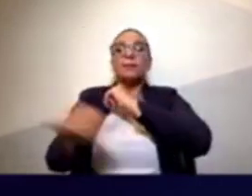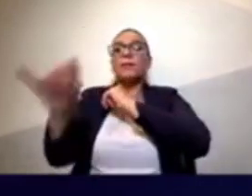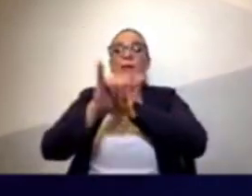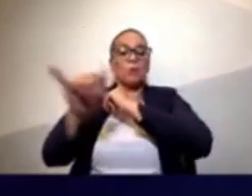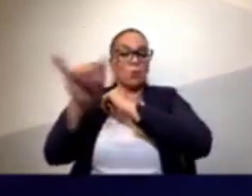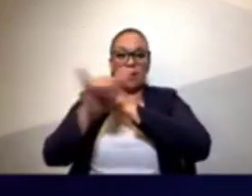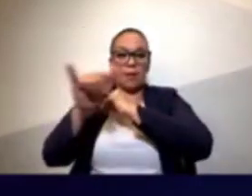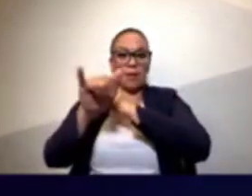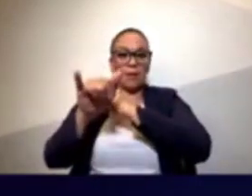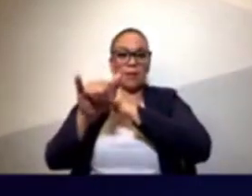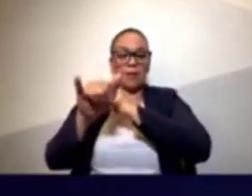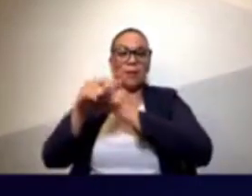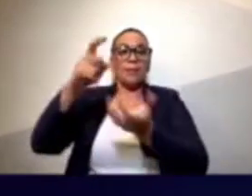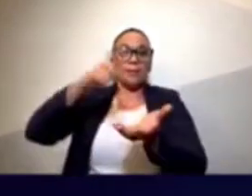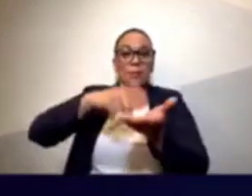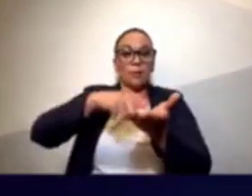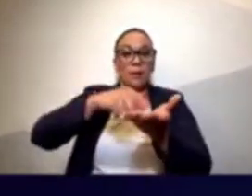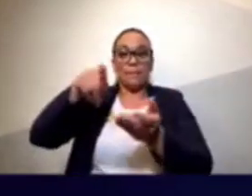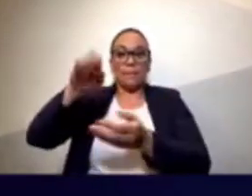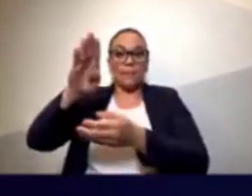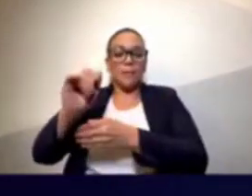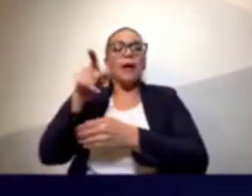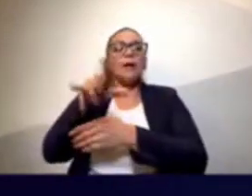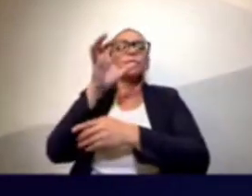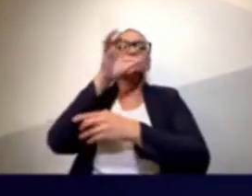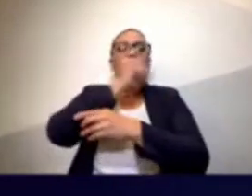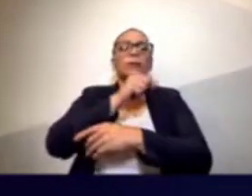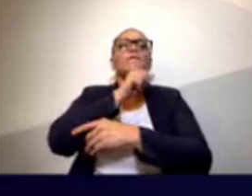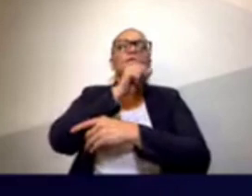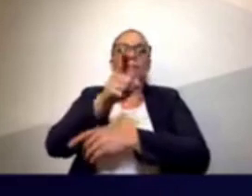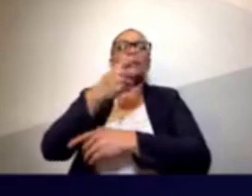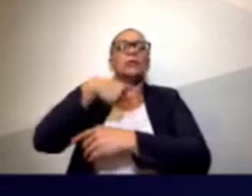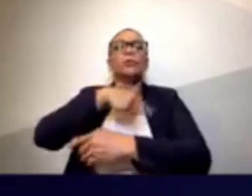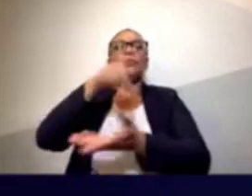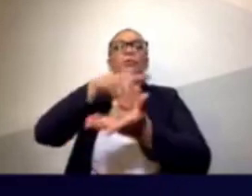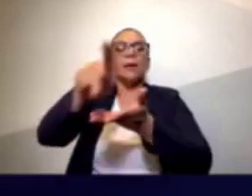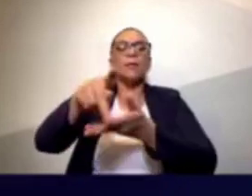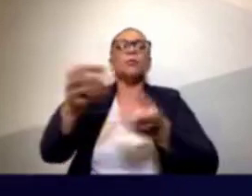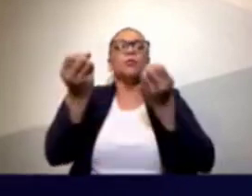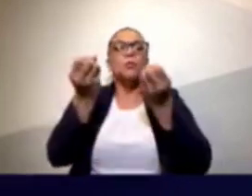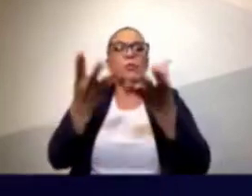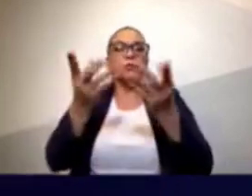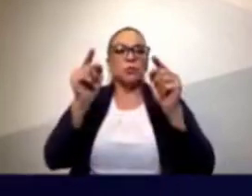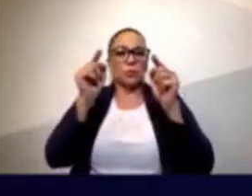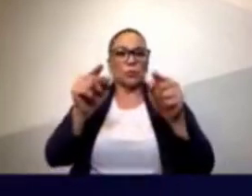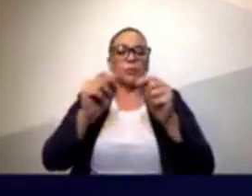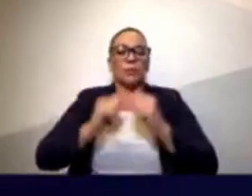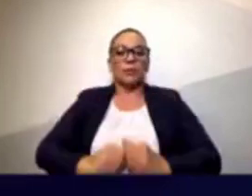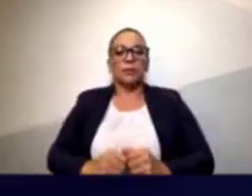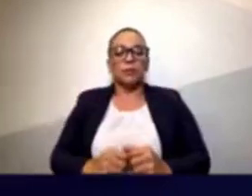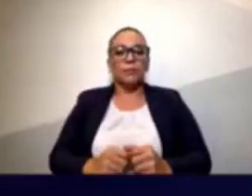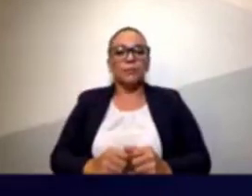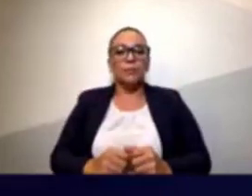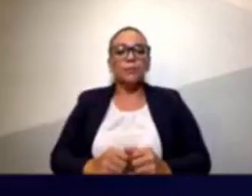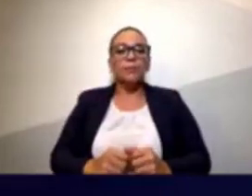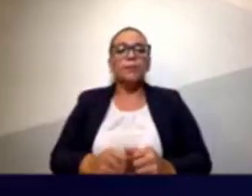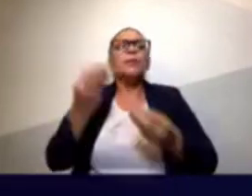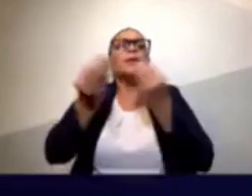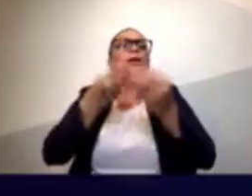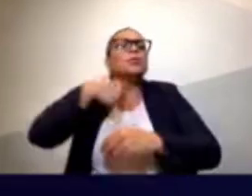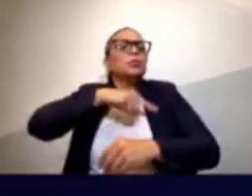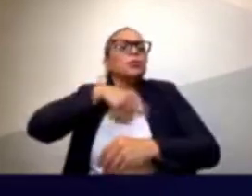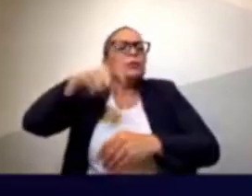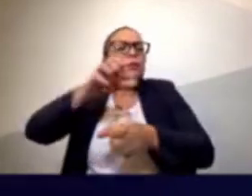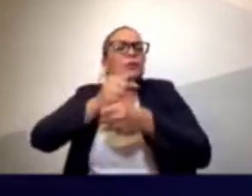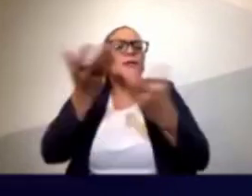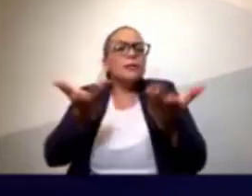misma relación deuda-PIB, nos damos cuenta de que realmente pagamos mucho por eso. ¿Y cuál es lo que necesitamos